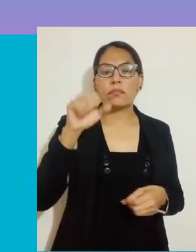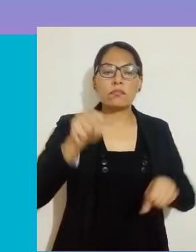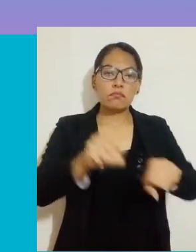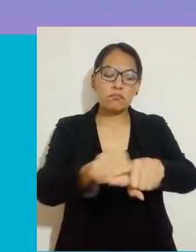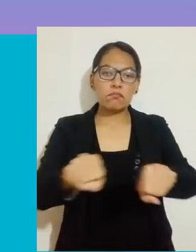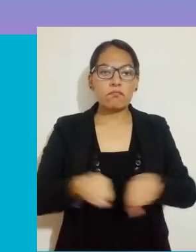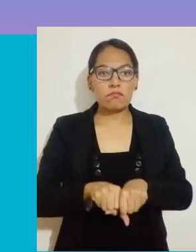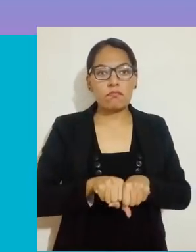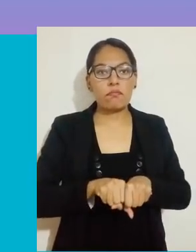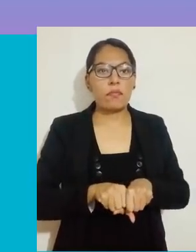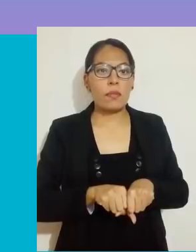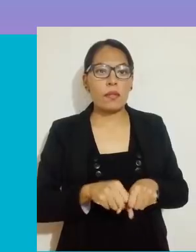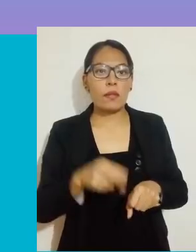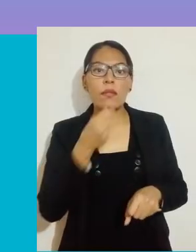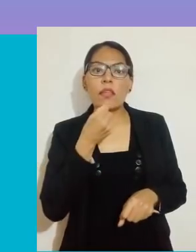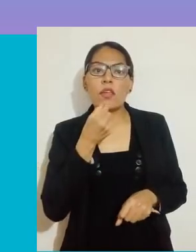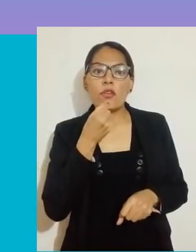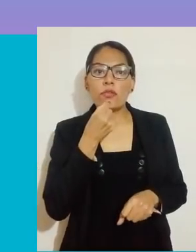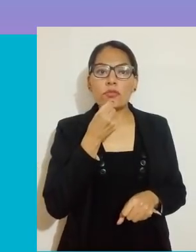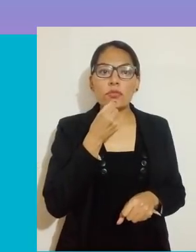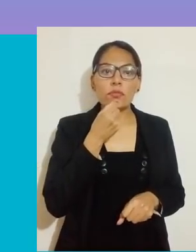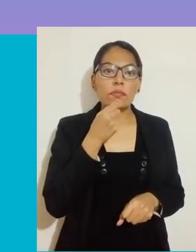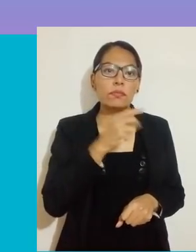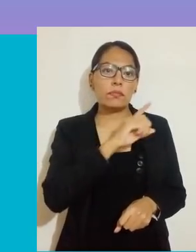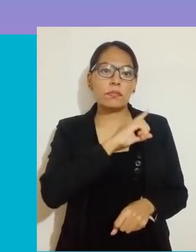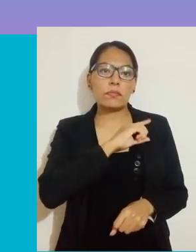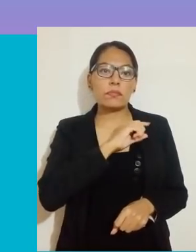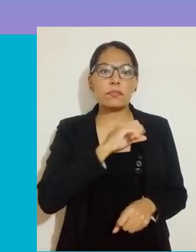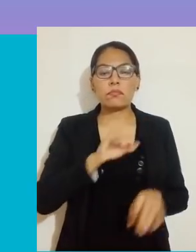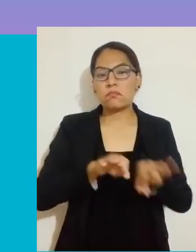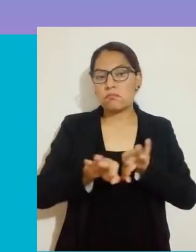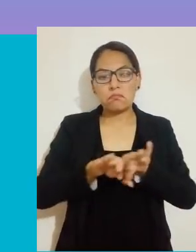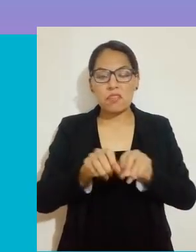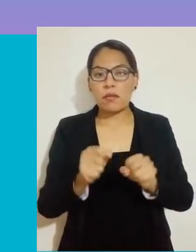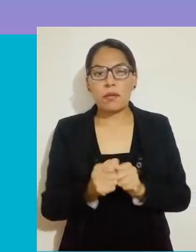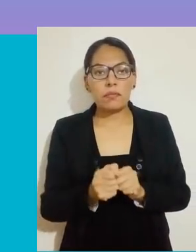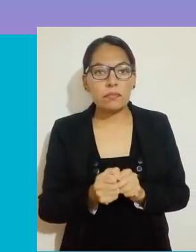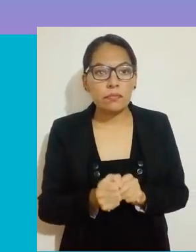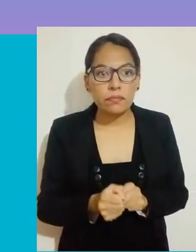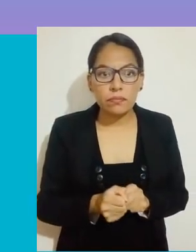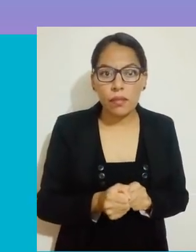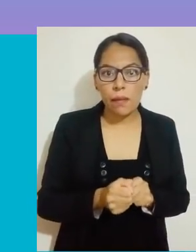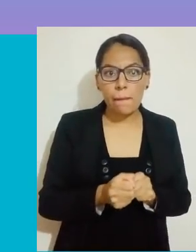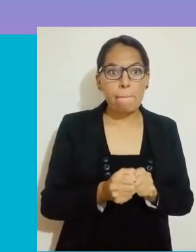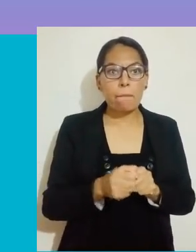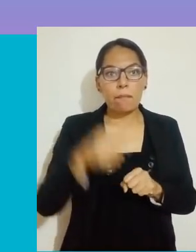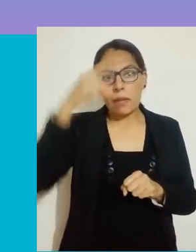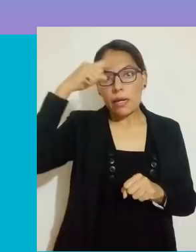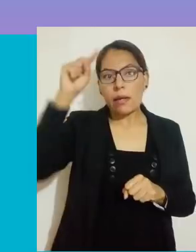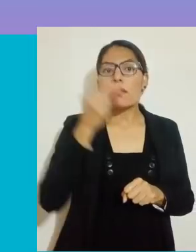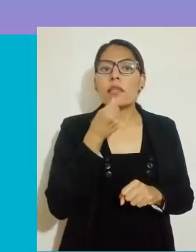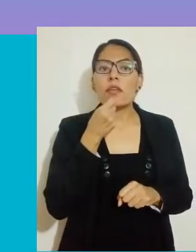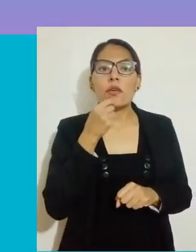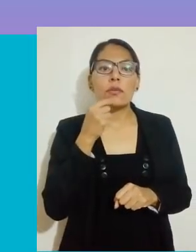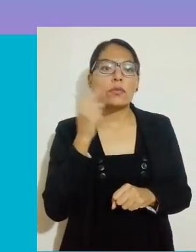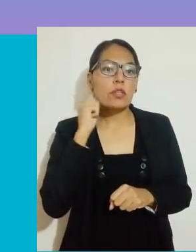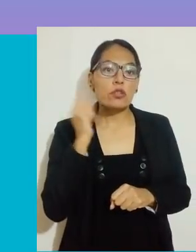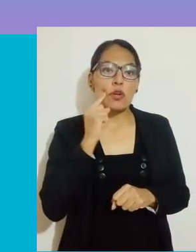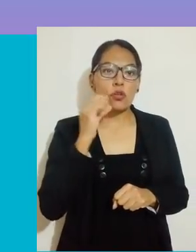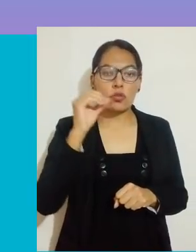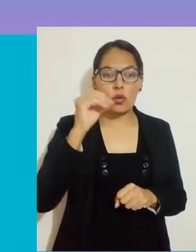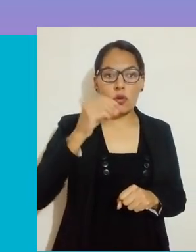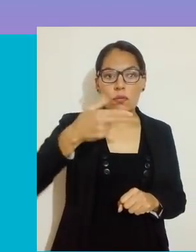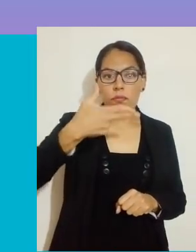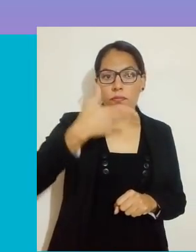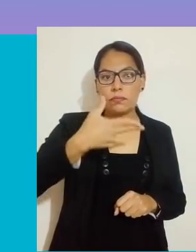para desarrollar su autodirección. Ahora, para los niños sordos o con hipoacusia, existen